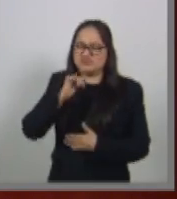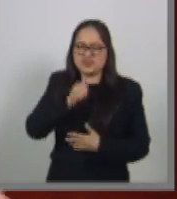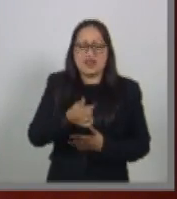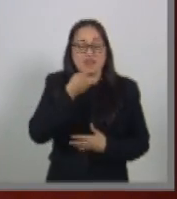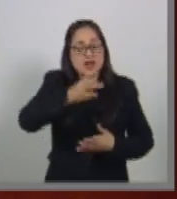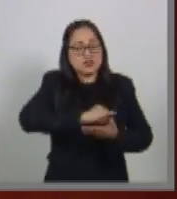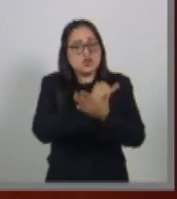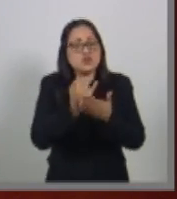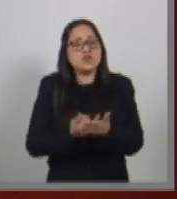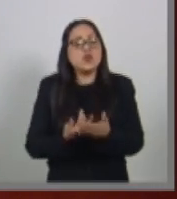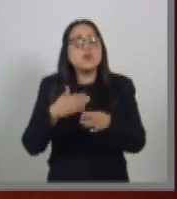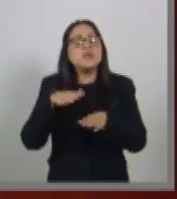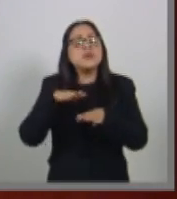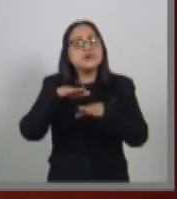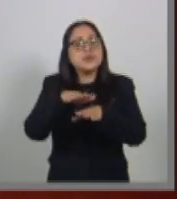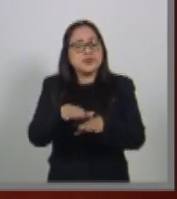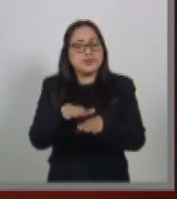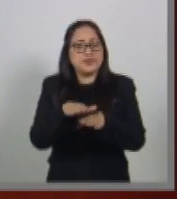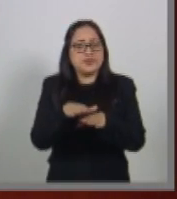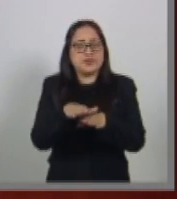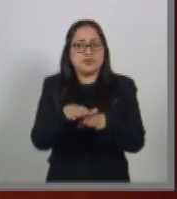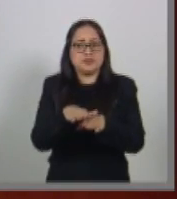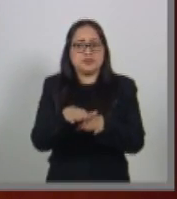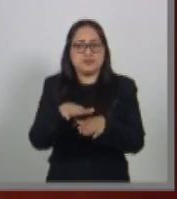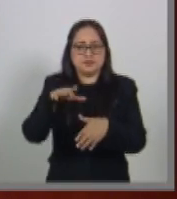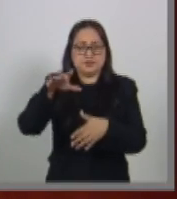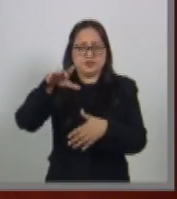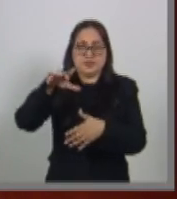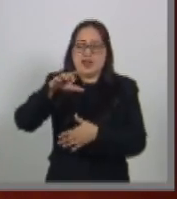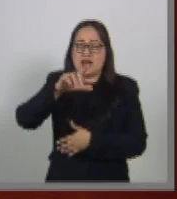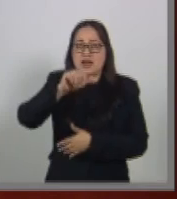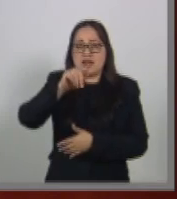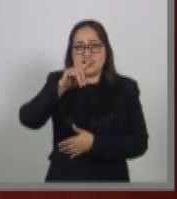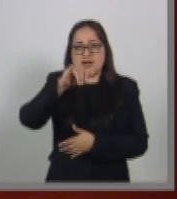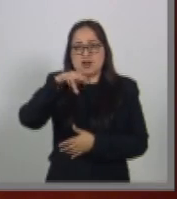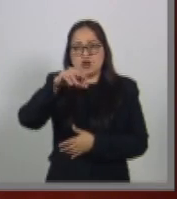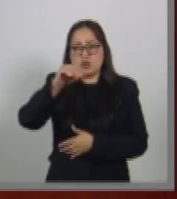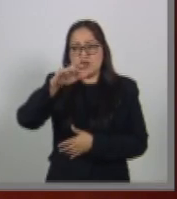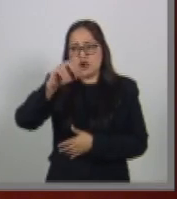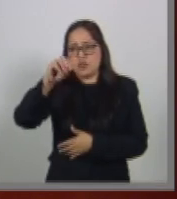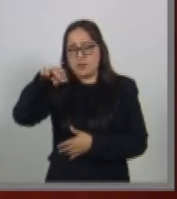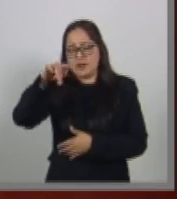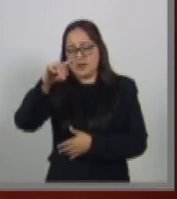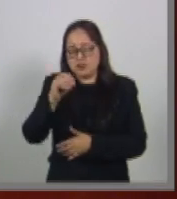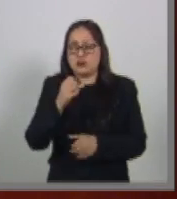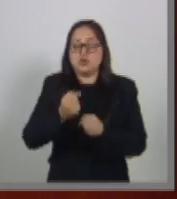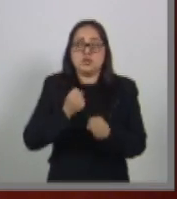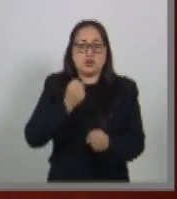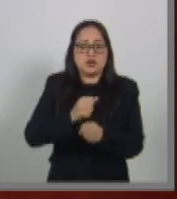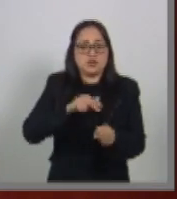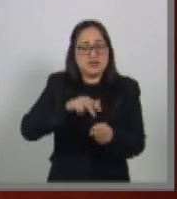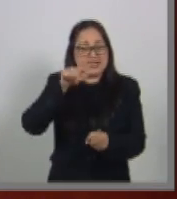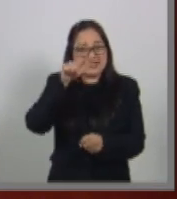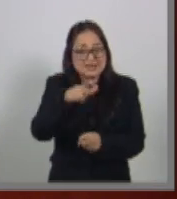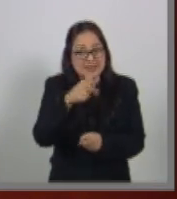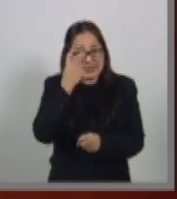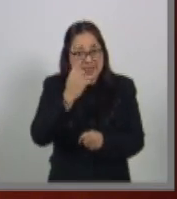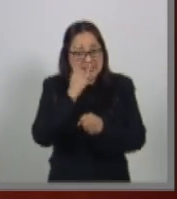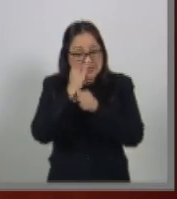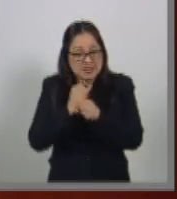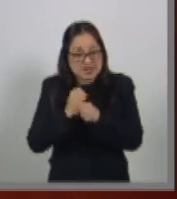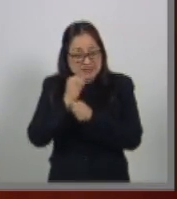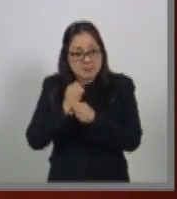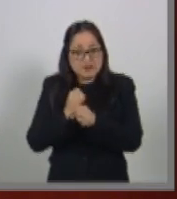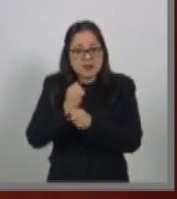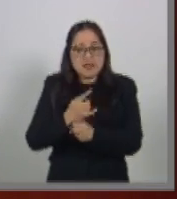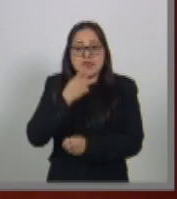informe de Latino Barómetro del 2017, en el cual se detalla que solo el 9%